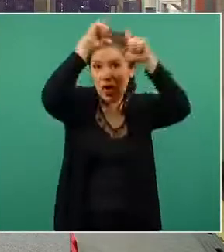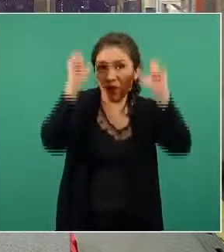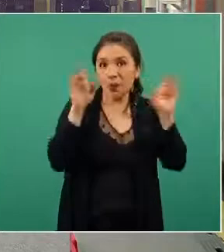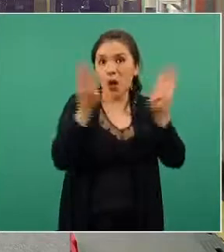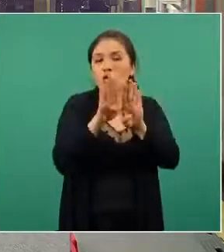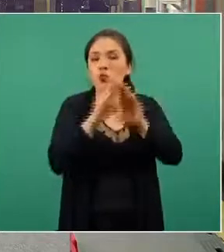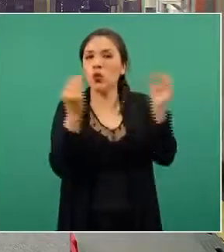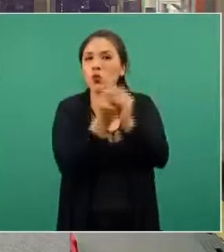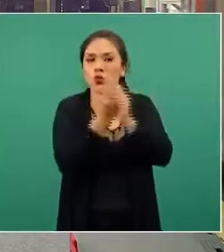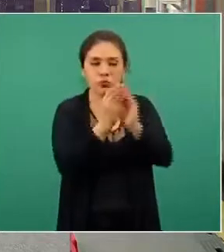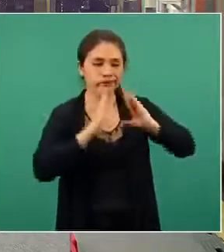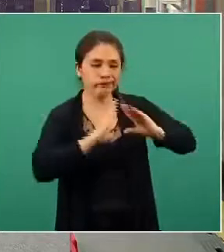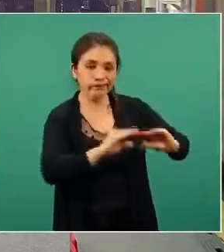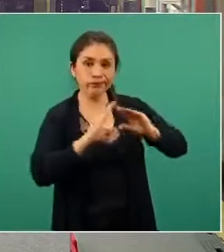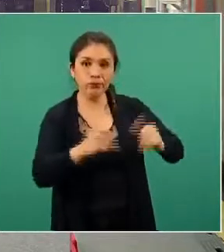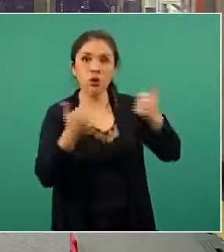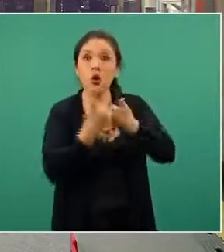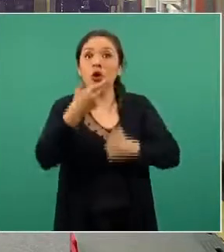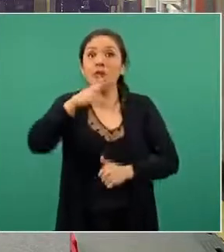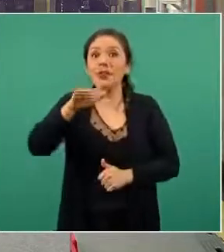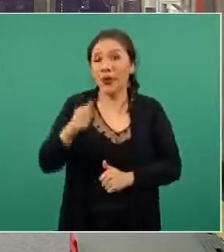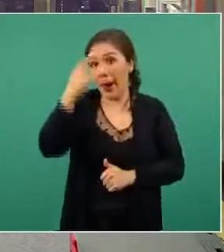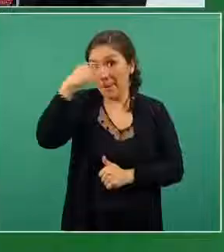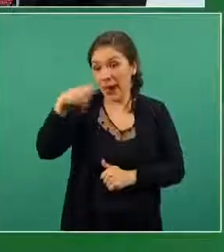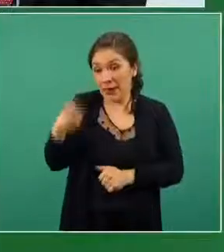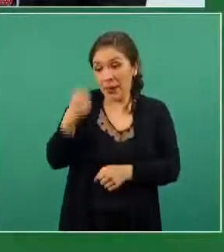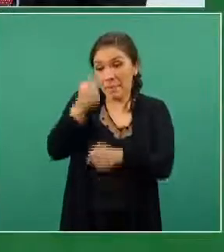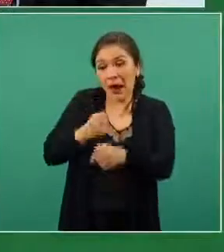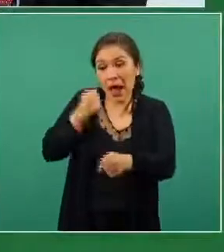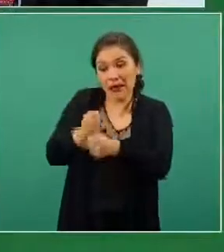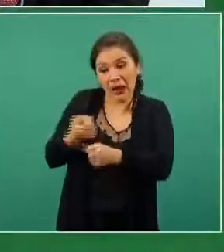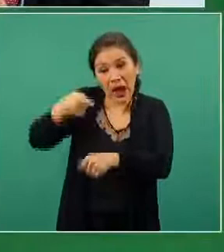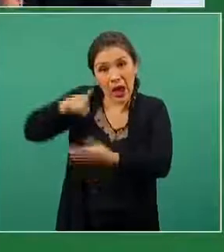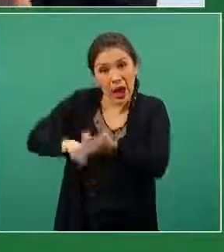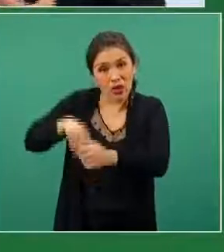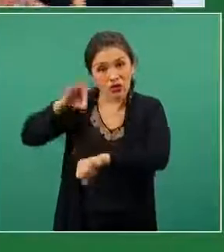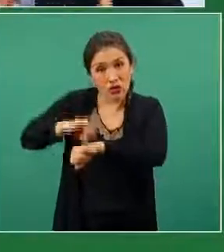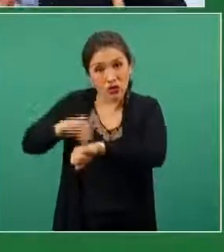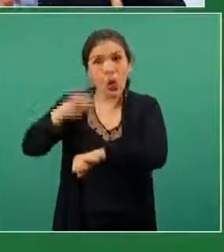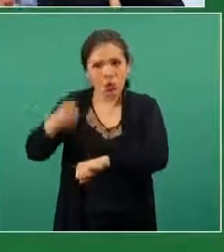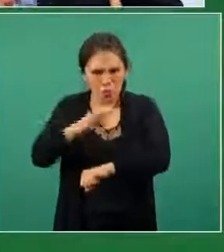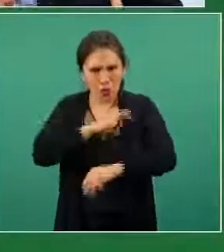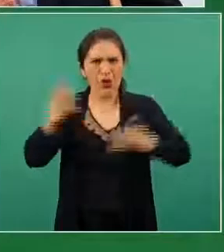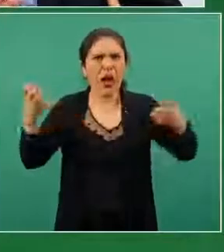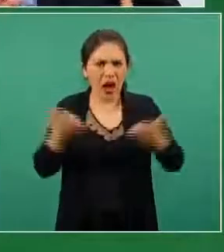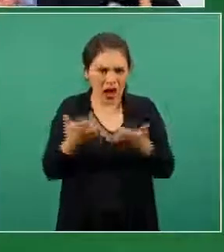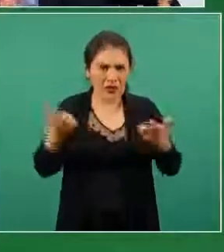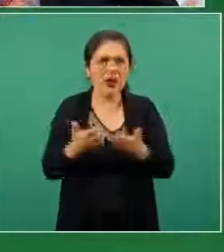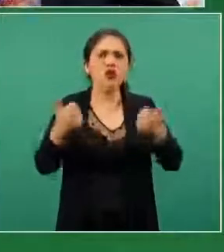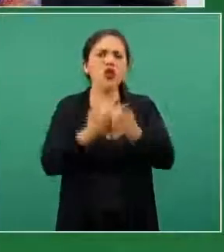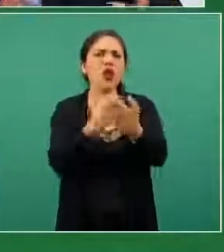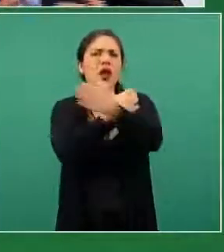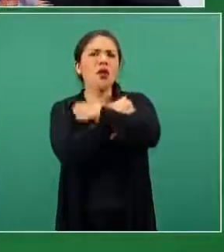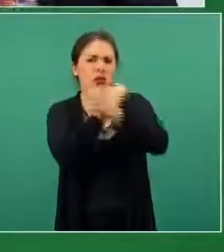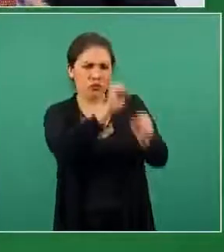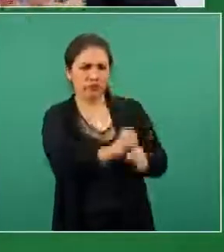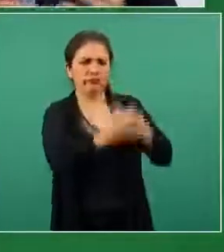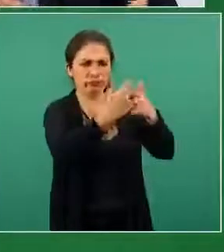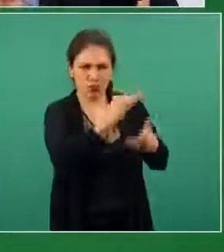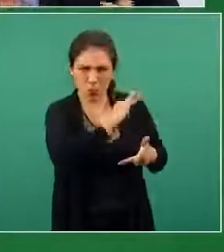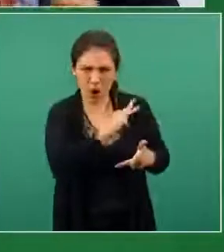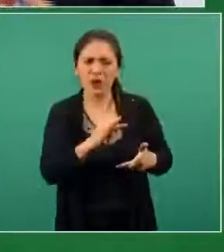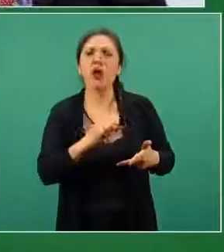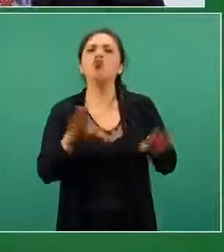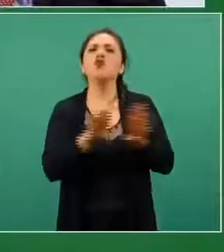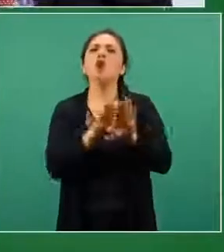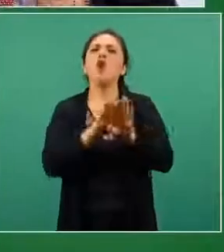tal. Las guías de práctica clínica también pueden montarse en educación a distancia, los